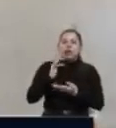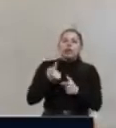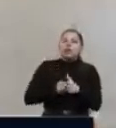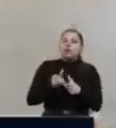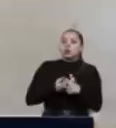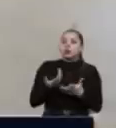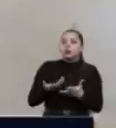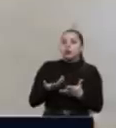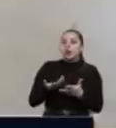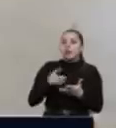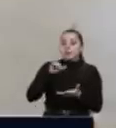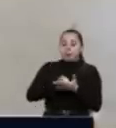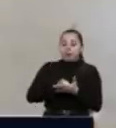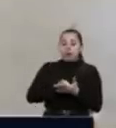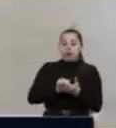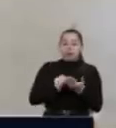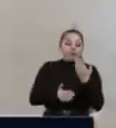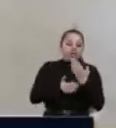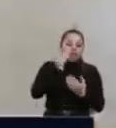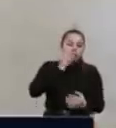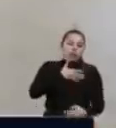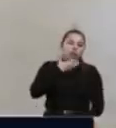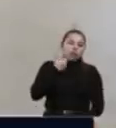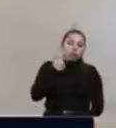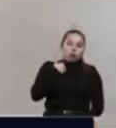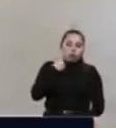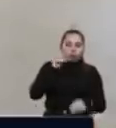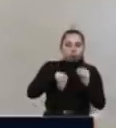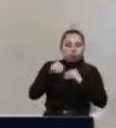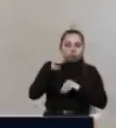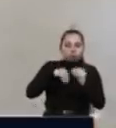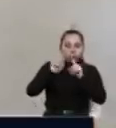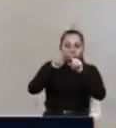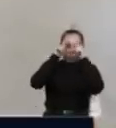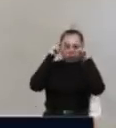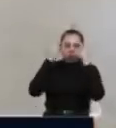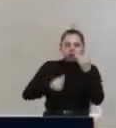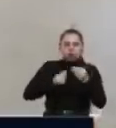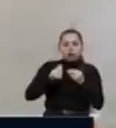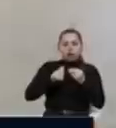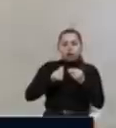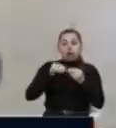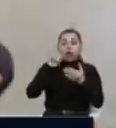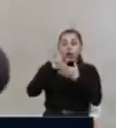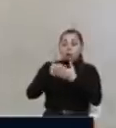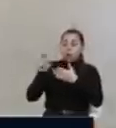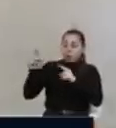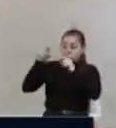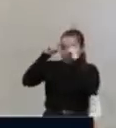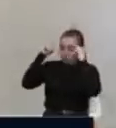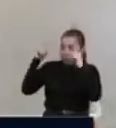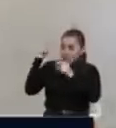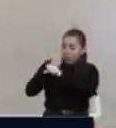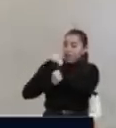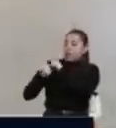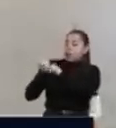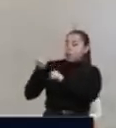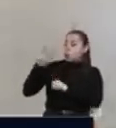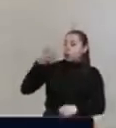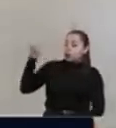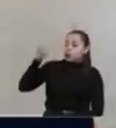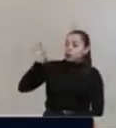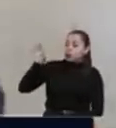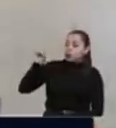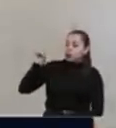Entonces, para el facilista, lo que debemos hacer es, sobre la meta del año pasado de 430,